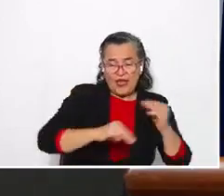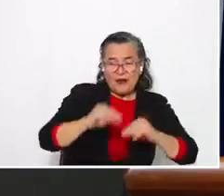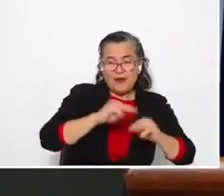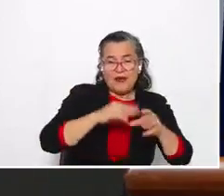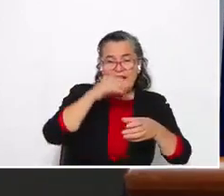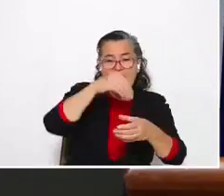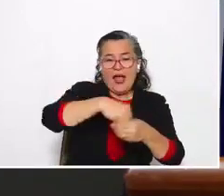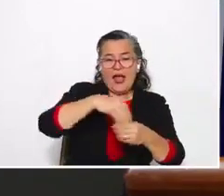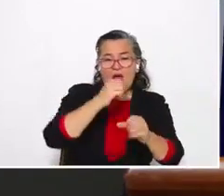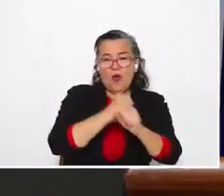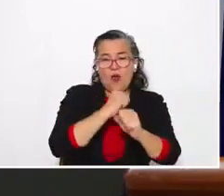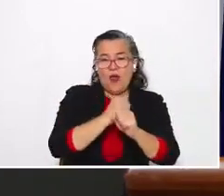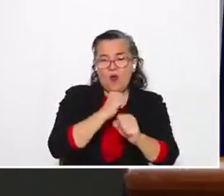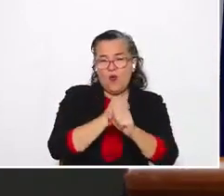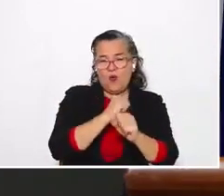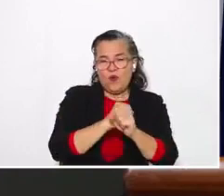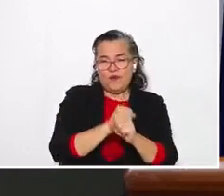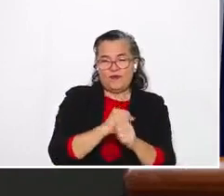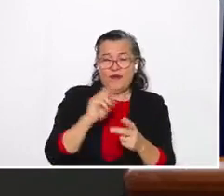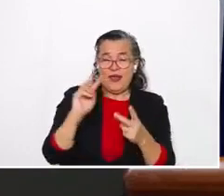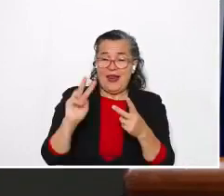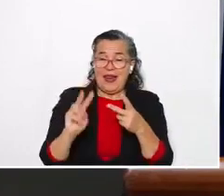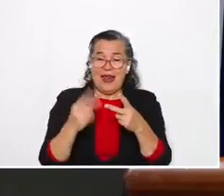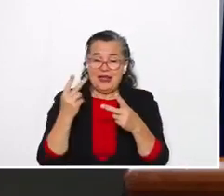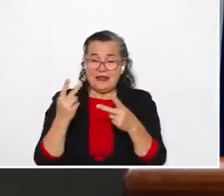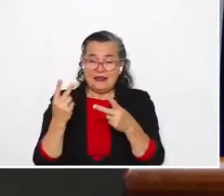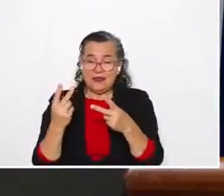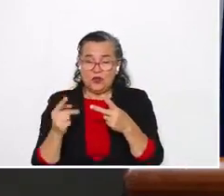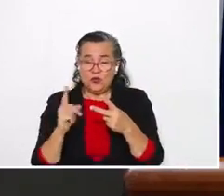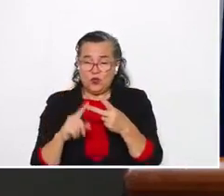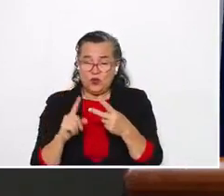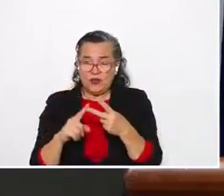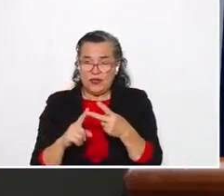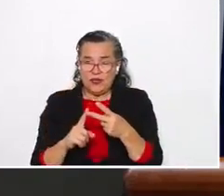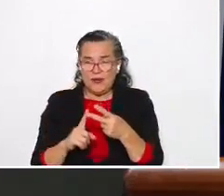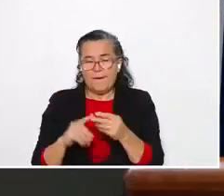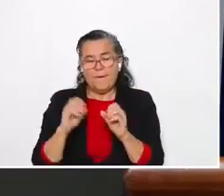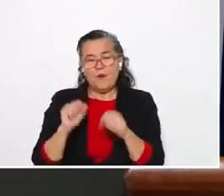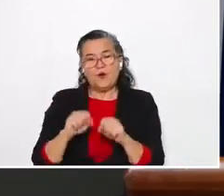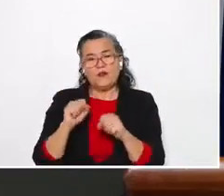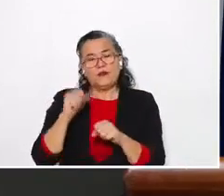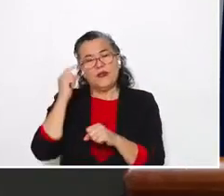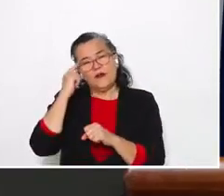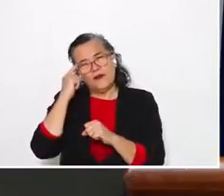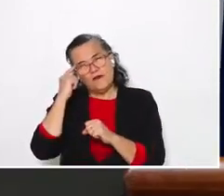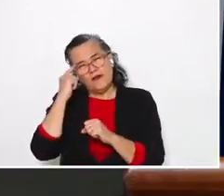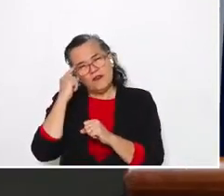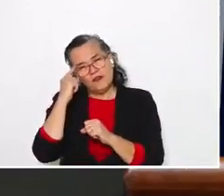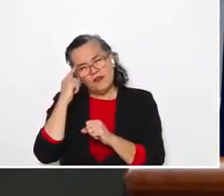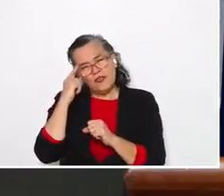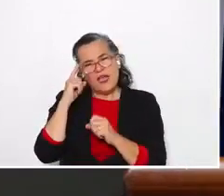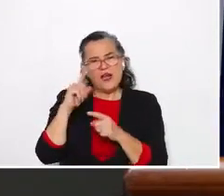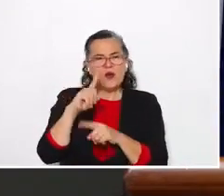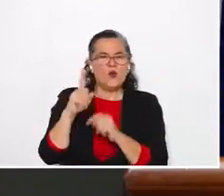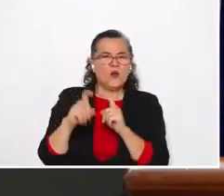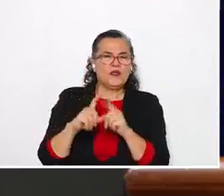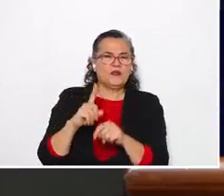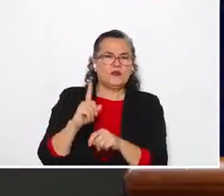laboral. Pero la segunda le dará la posibilidad de reflexionar, cuestionar,